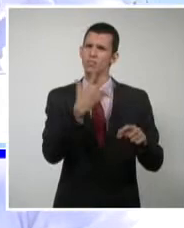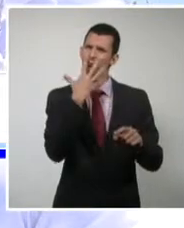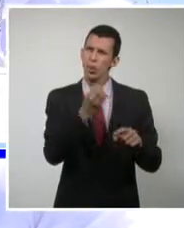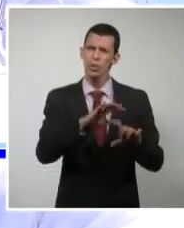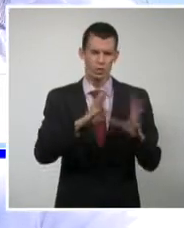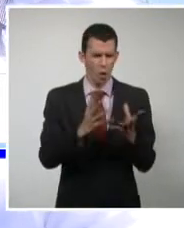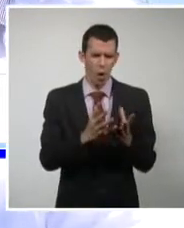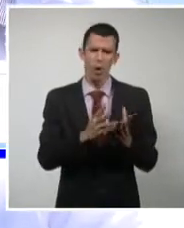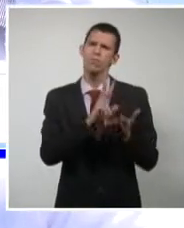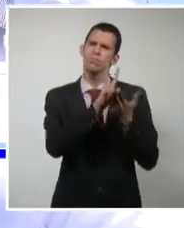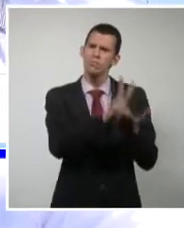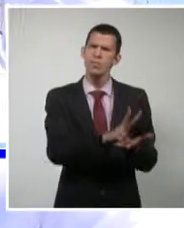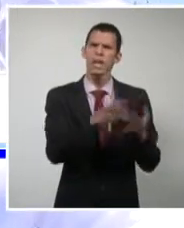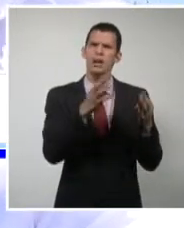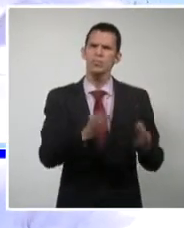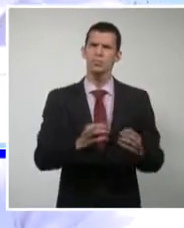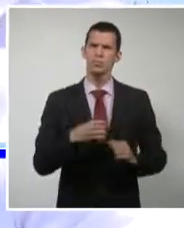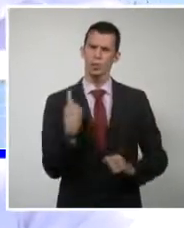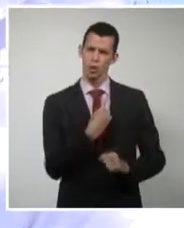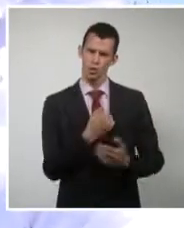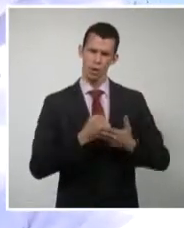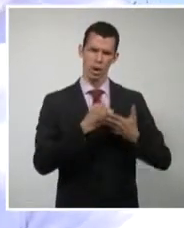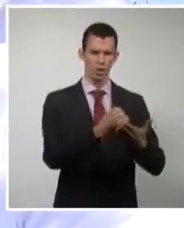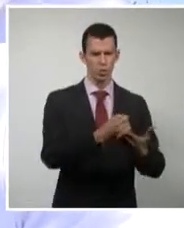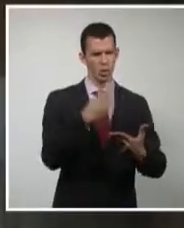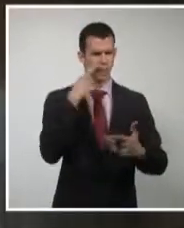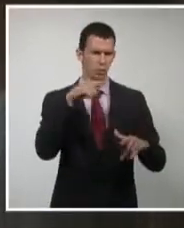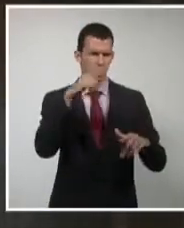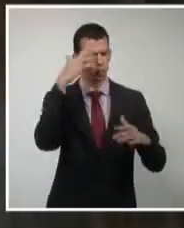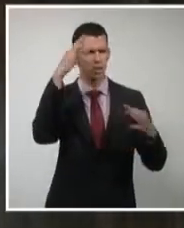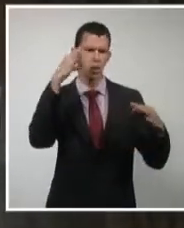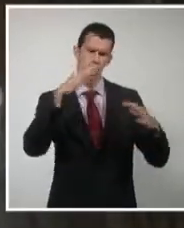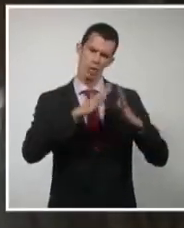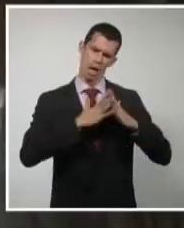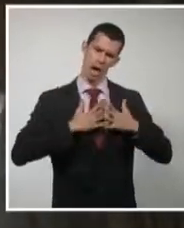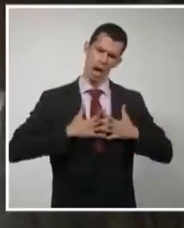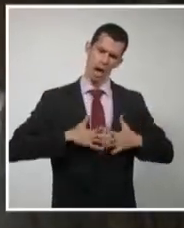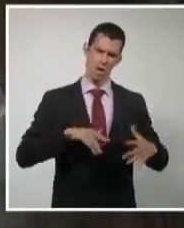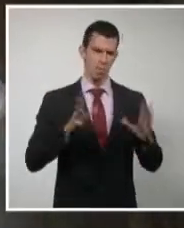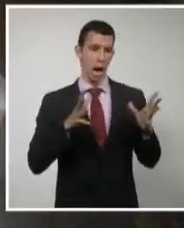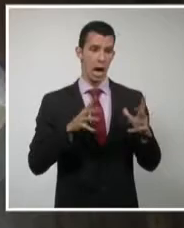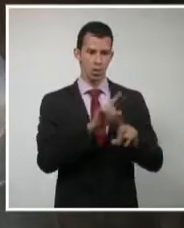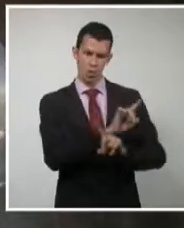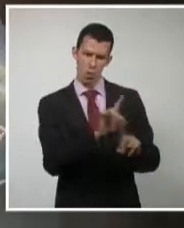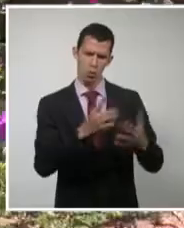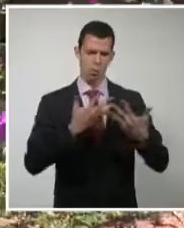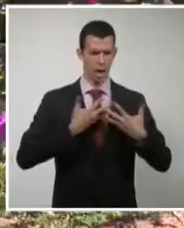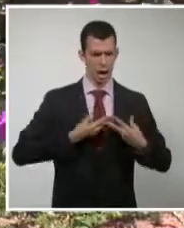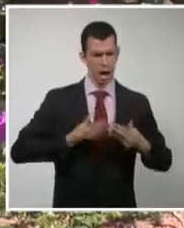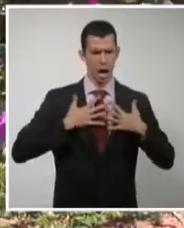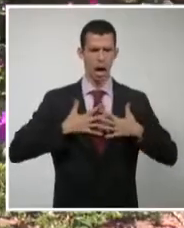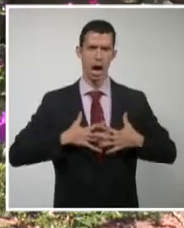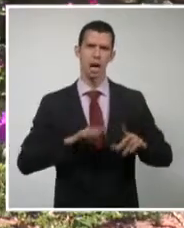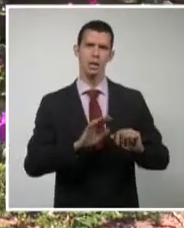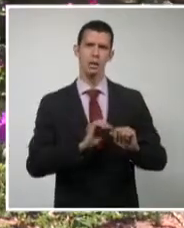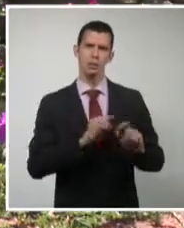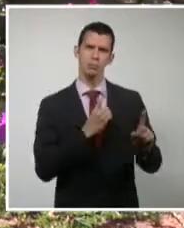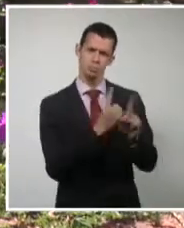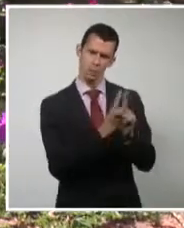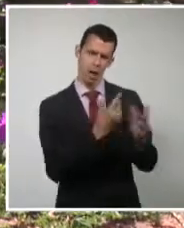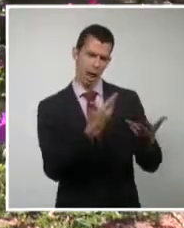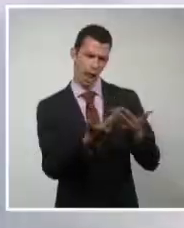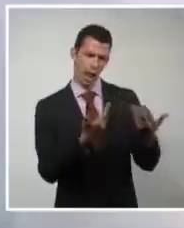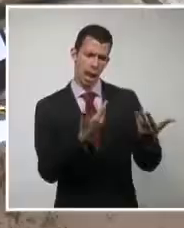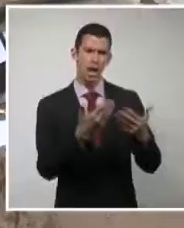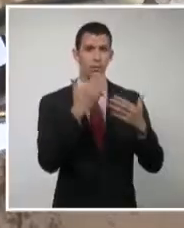la referencia que le damos, y entonces los ayudamos a disipar esas dudas, a disipar los miedos que tienen, y le brindamos también la cercanía esa. Cruzar cada